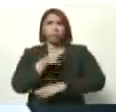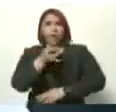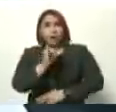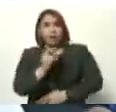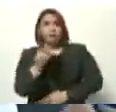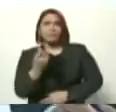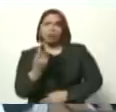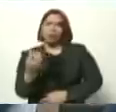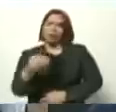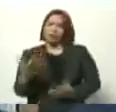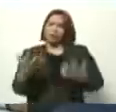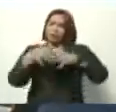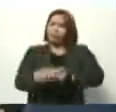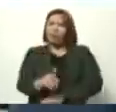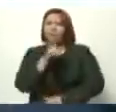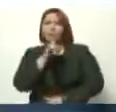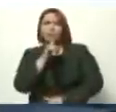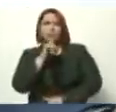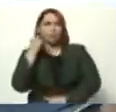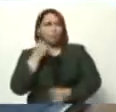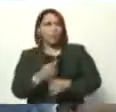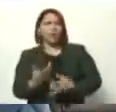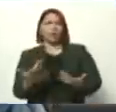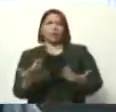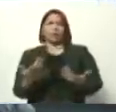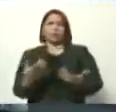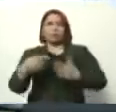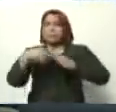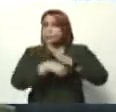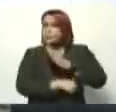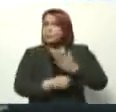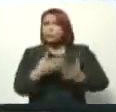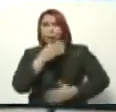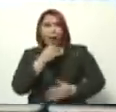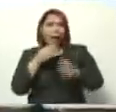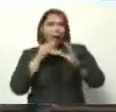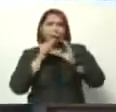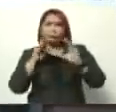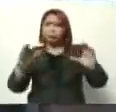la articulación de la información hay profundas deficiencias.